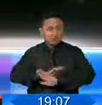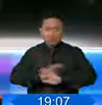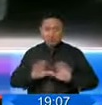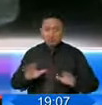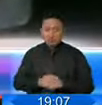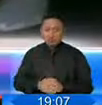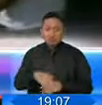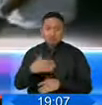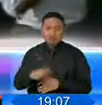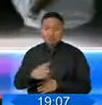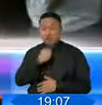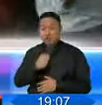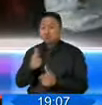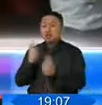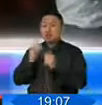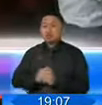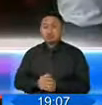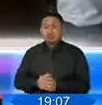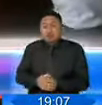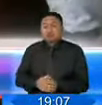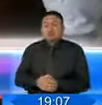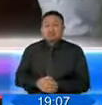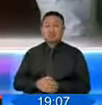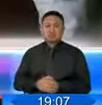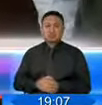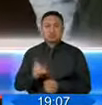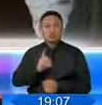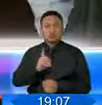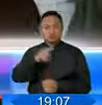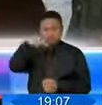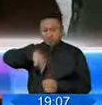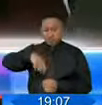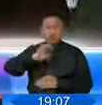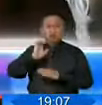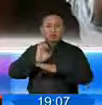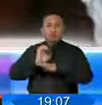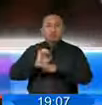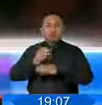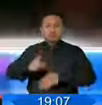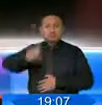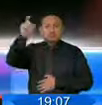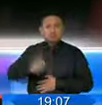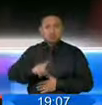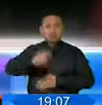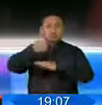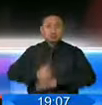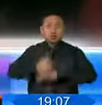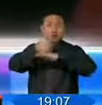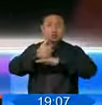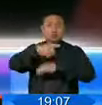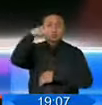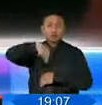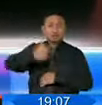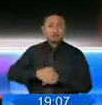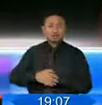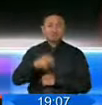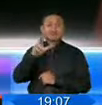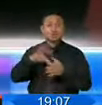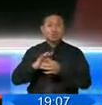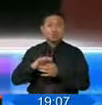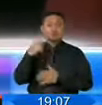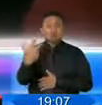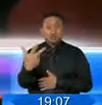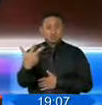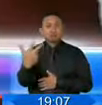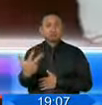cada vez y cuando muere un periodista y nadie dice nada. Nosotros queremos y exigimos que las autoridades nos devuelvan a nuestros